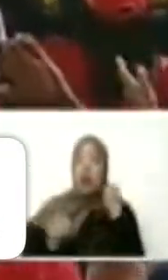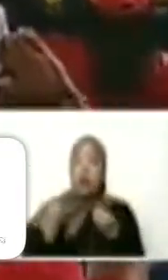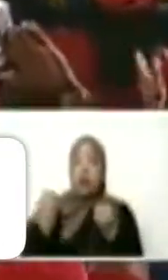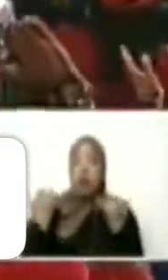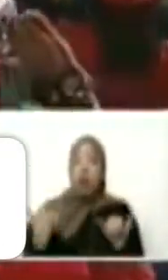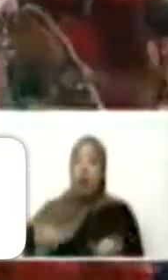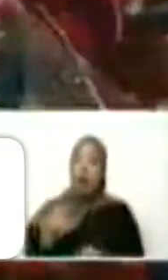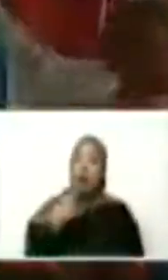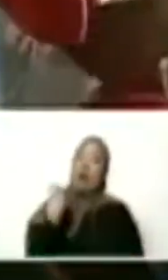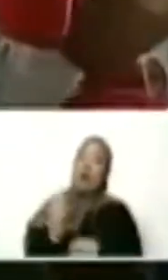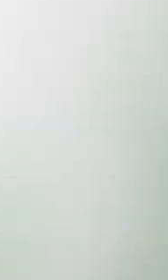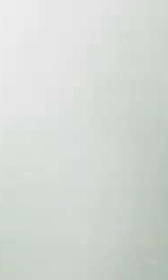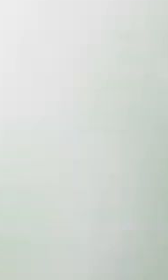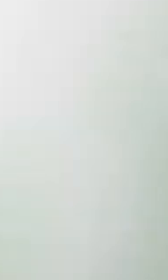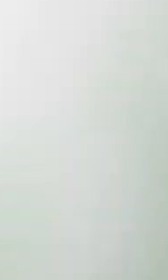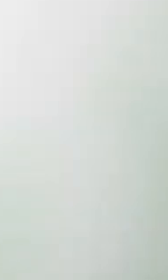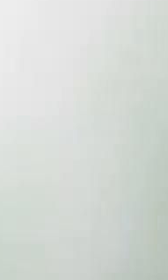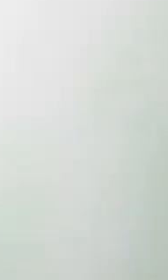en adelante?